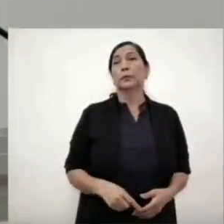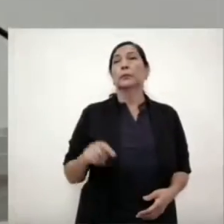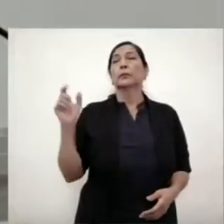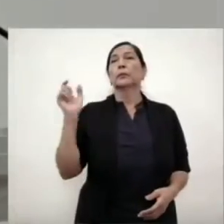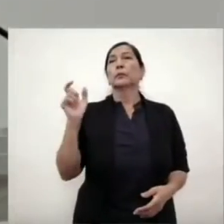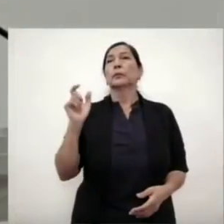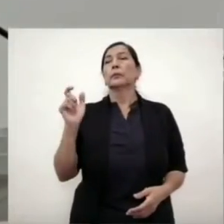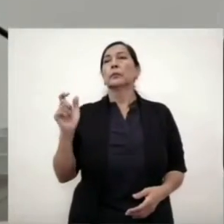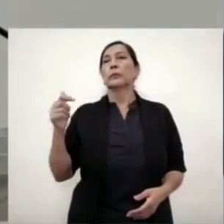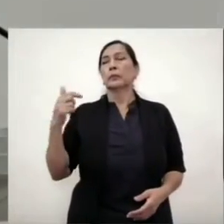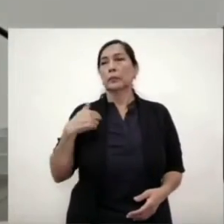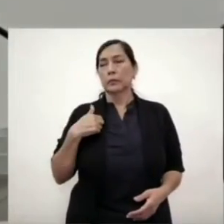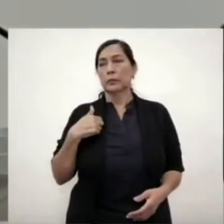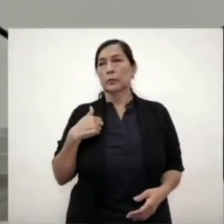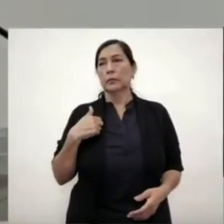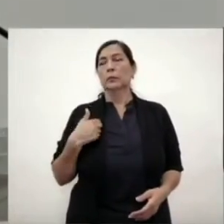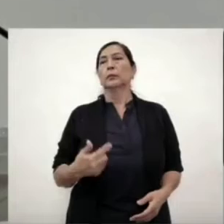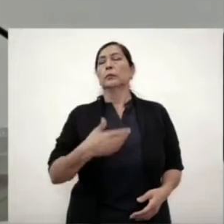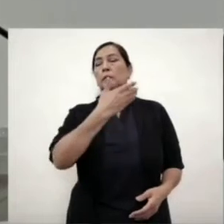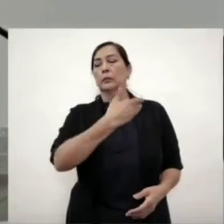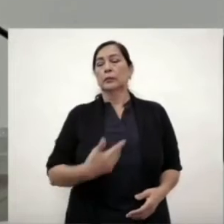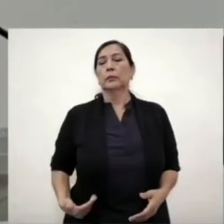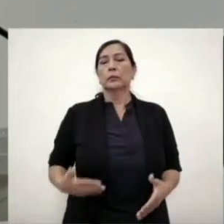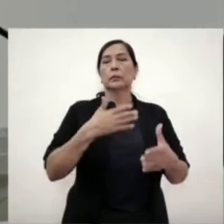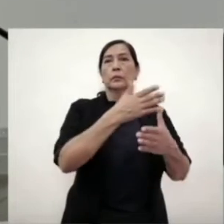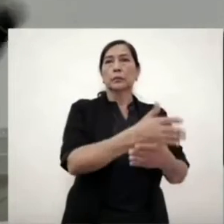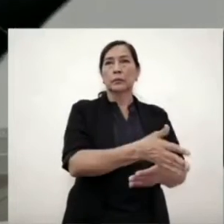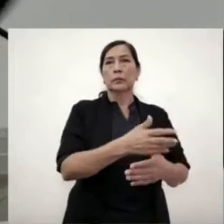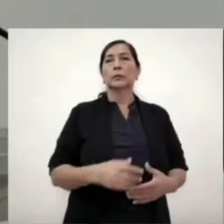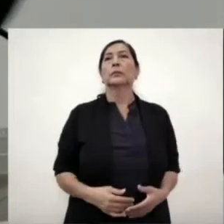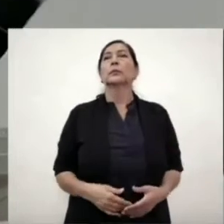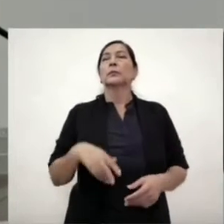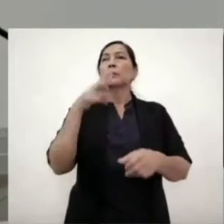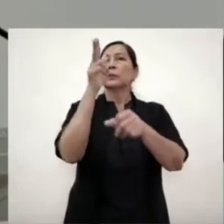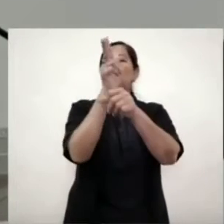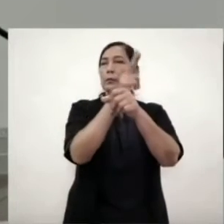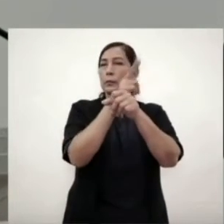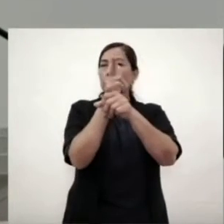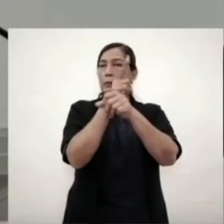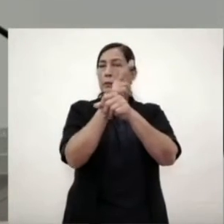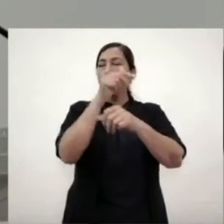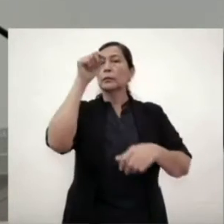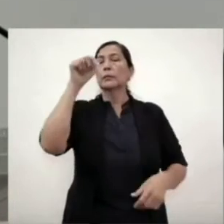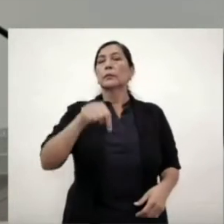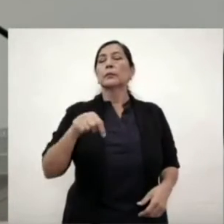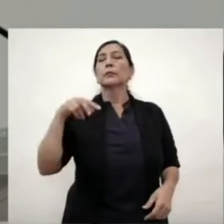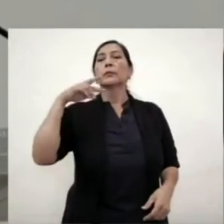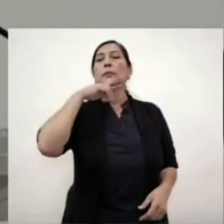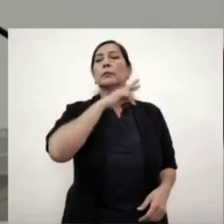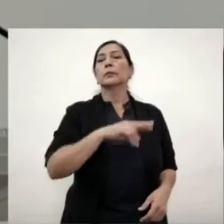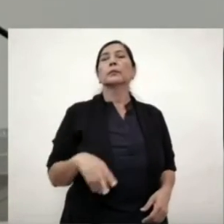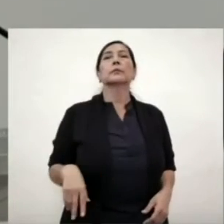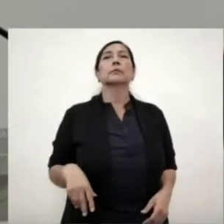hasta hace poco, las cámaras, los arcos carreteros que estaban en Zamora no funcionaban.